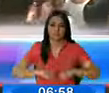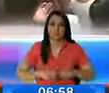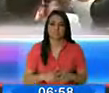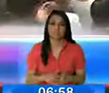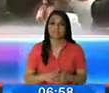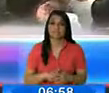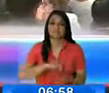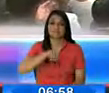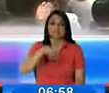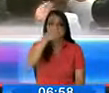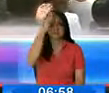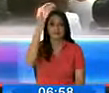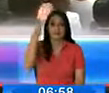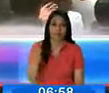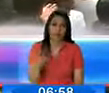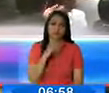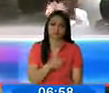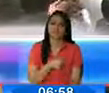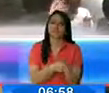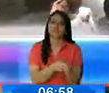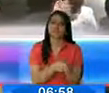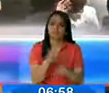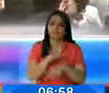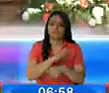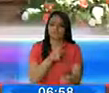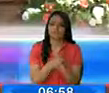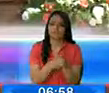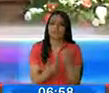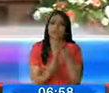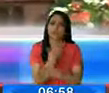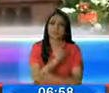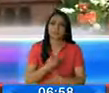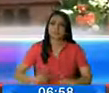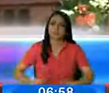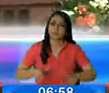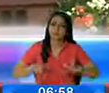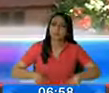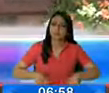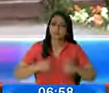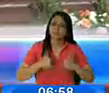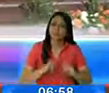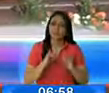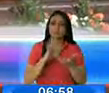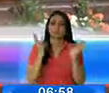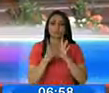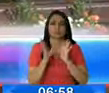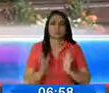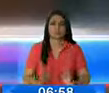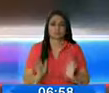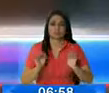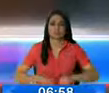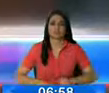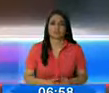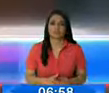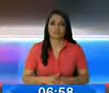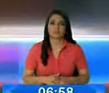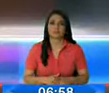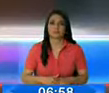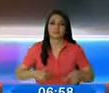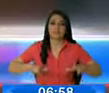Serrano expresando el apoyo del legislativo al nuevo mandatario para que continúe el proceso de la revolución ciudadana.